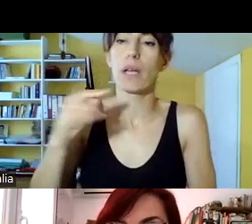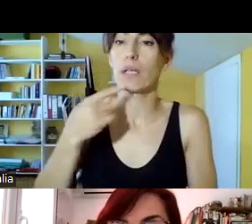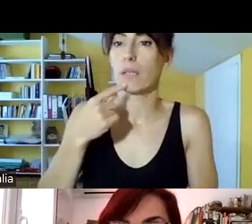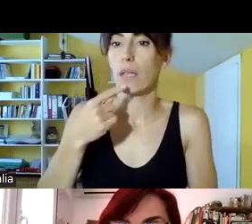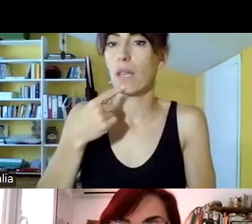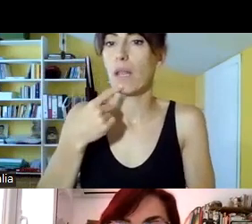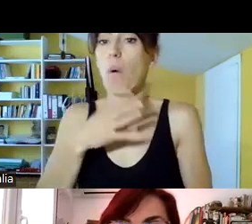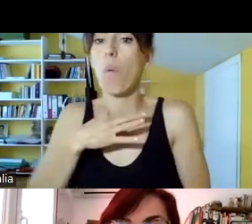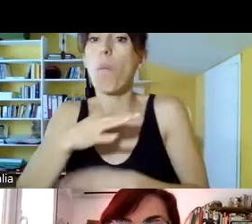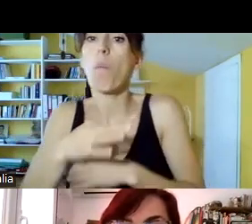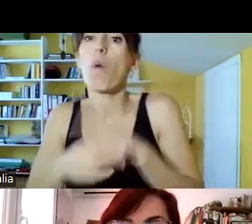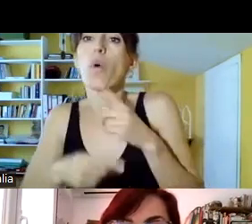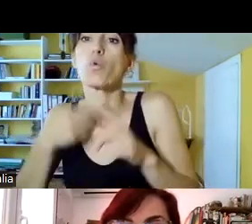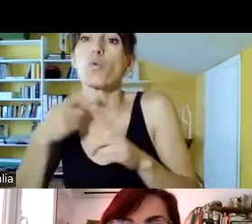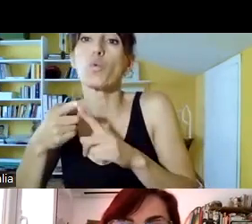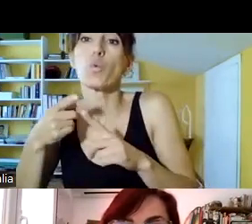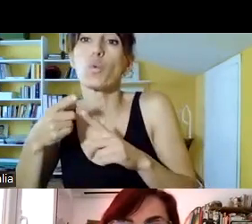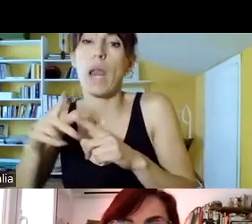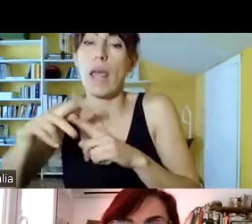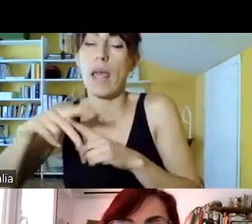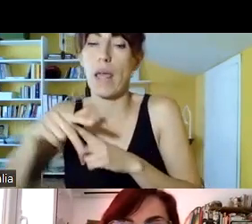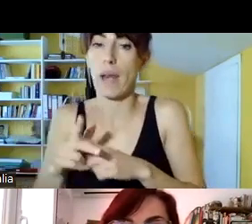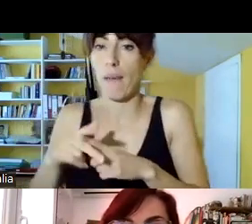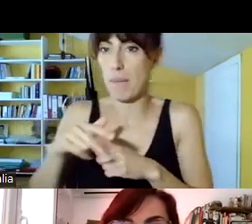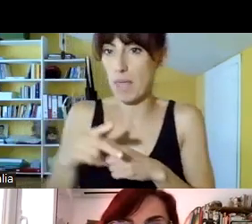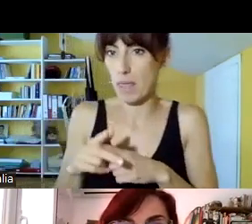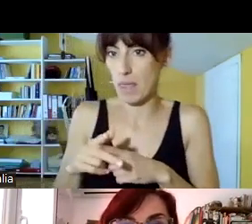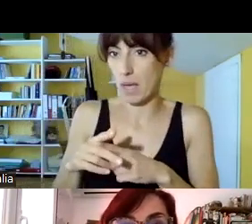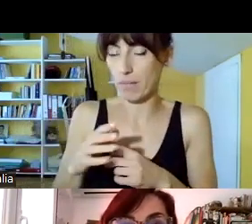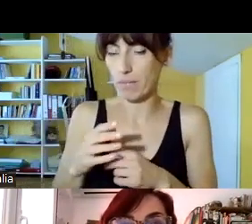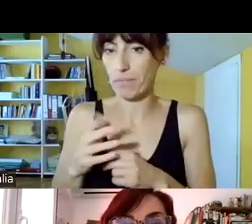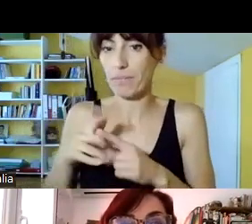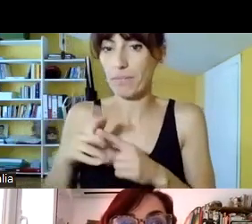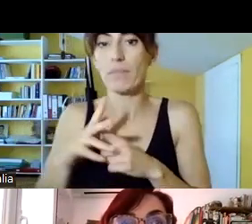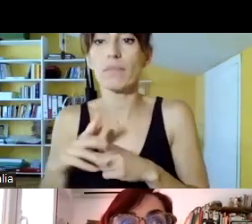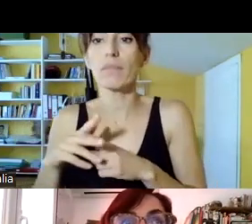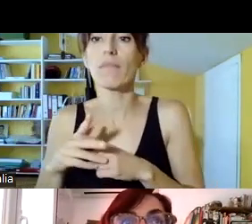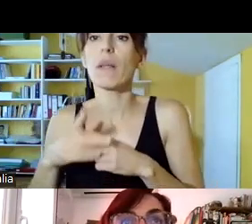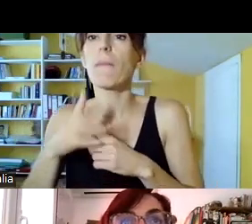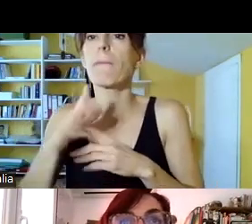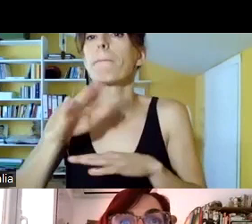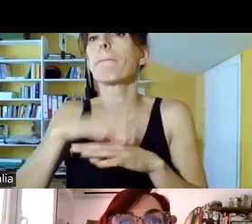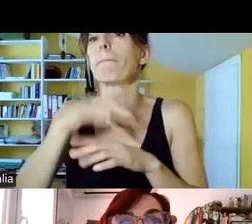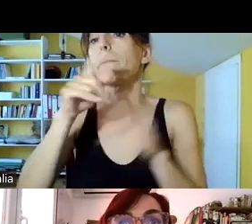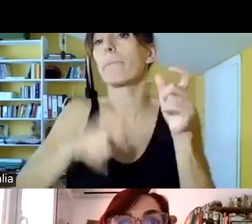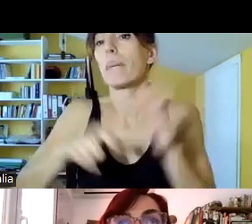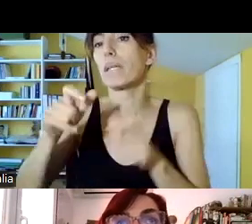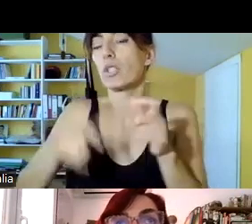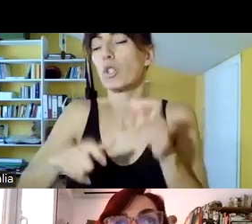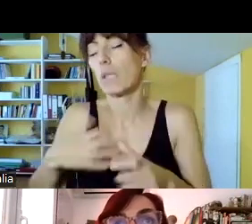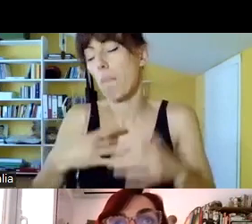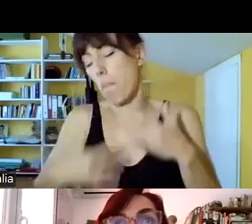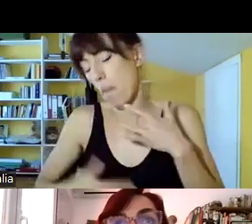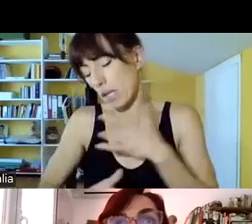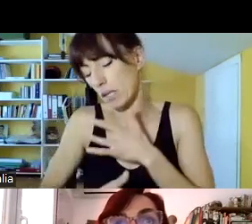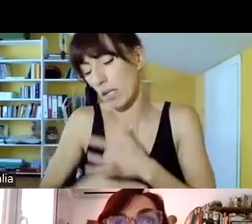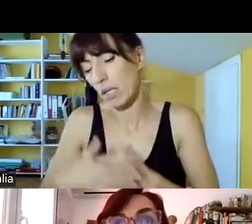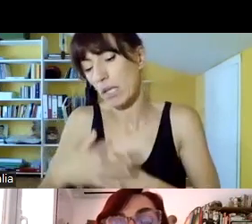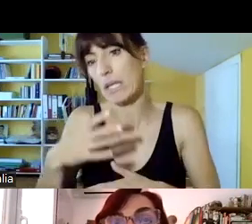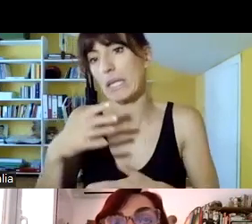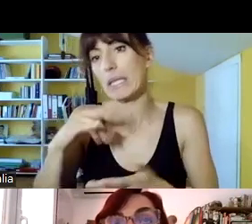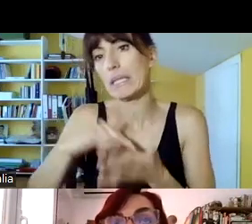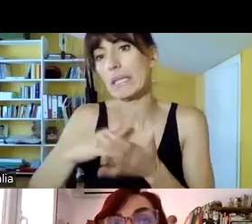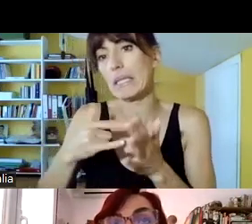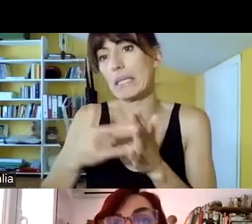se puede usar como herramienta para las personas que traen malestares al sistema sanitario,